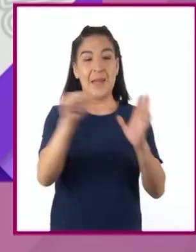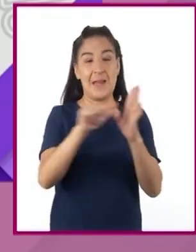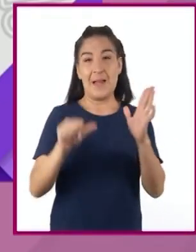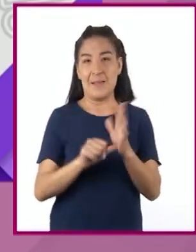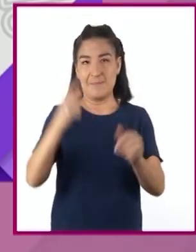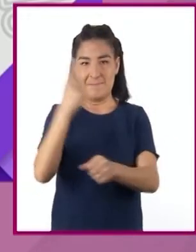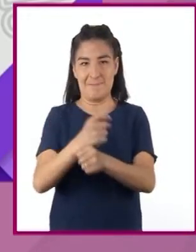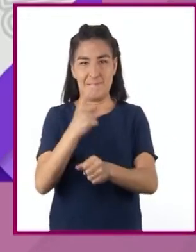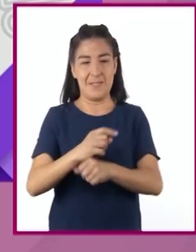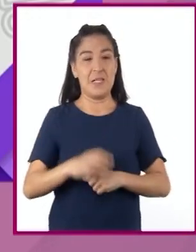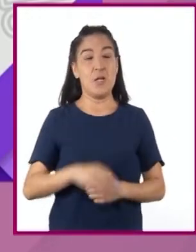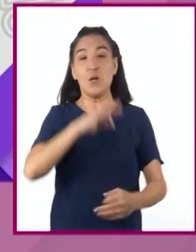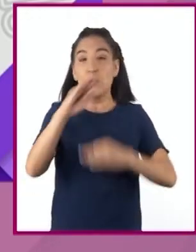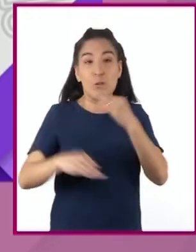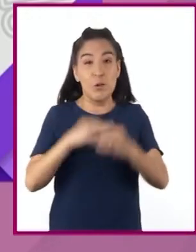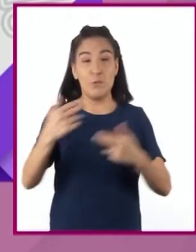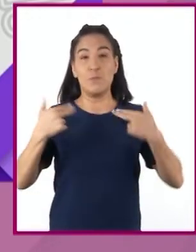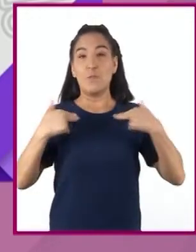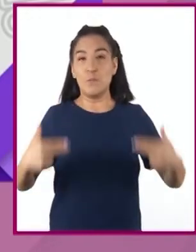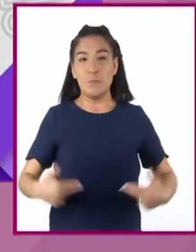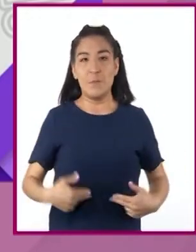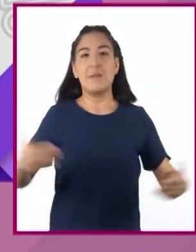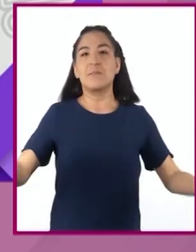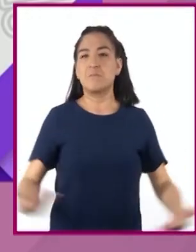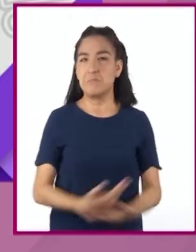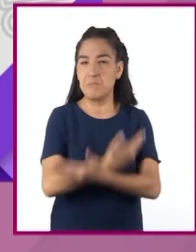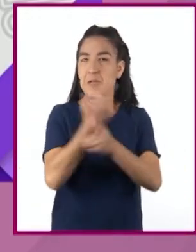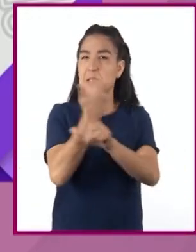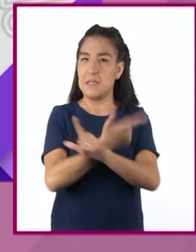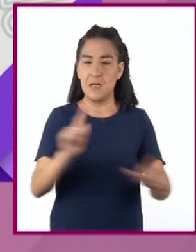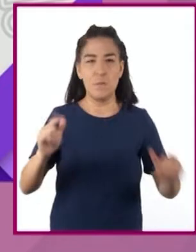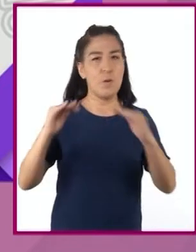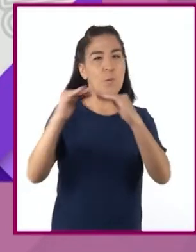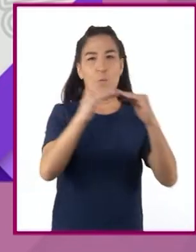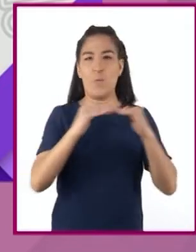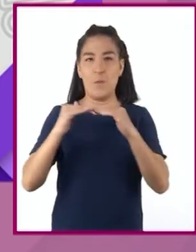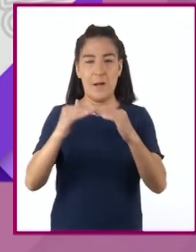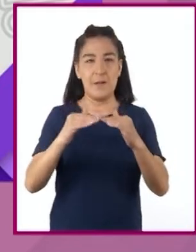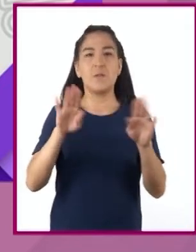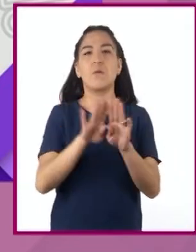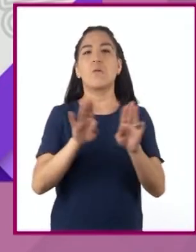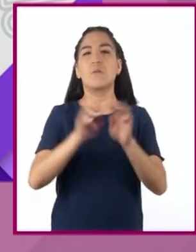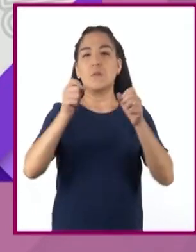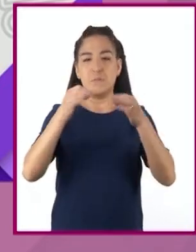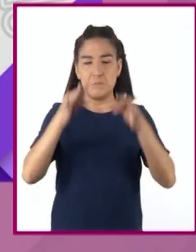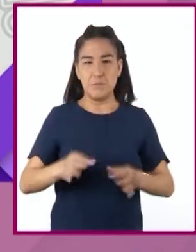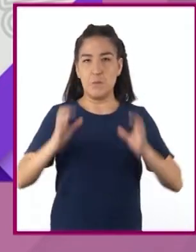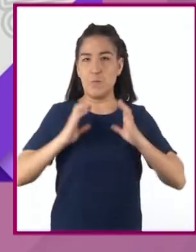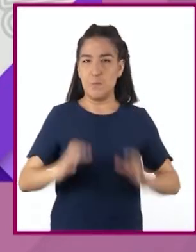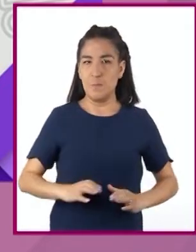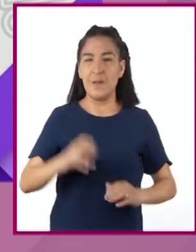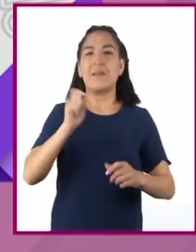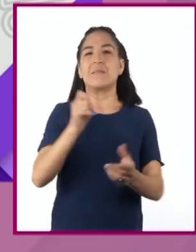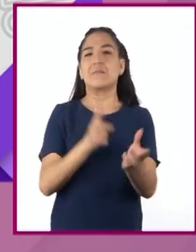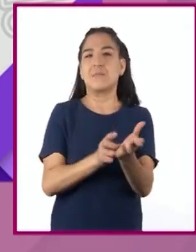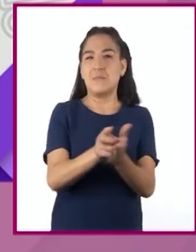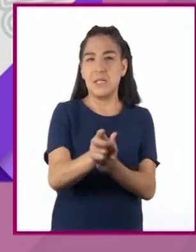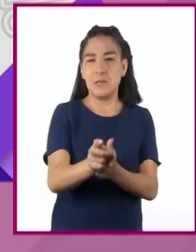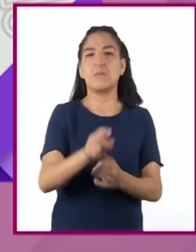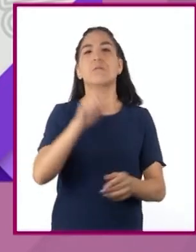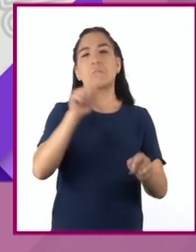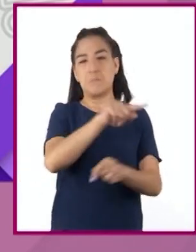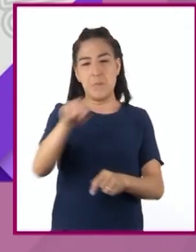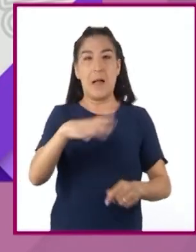1. Todos los seres humanos nacen libres e iguales en dignidad y derechos y dotados como están de